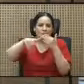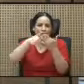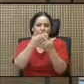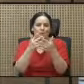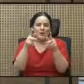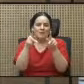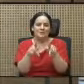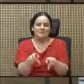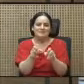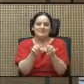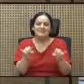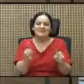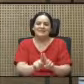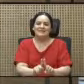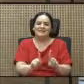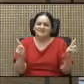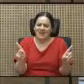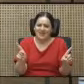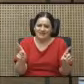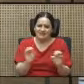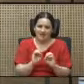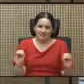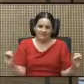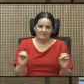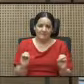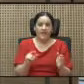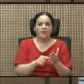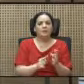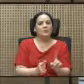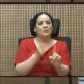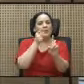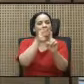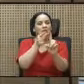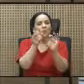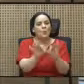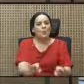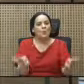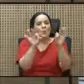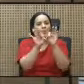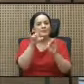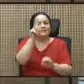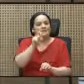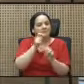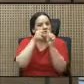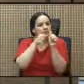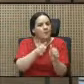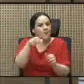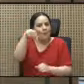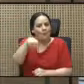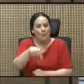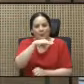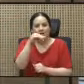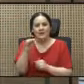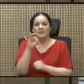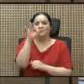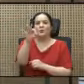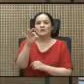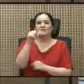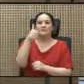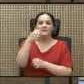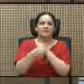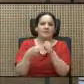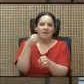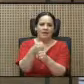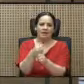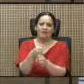sin ninguna distinción. Este es el objetivo fundamental que debemos perseguir hoy y las próximas décadas. Pero con